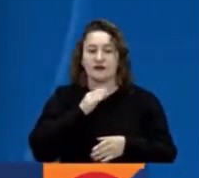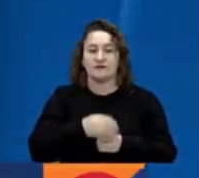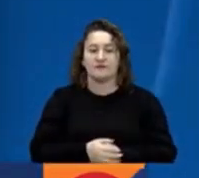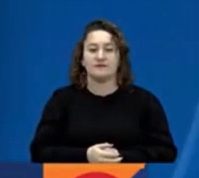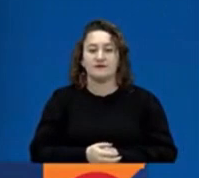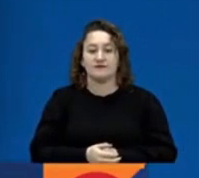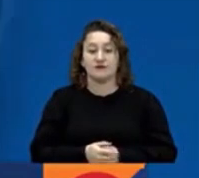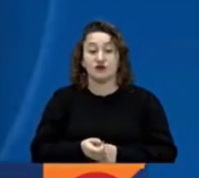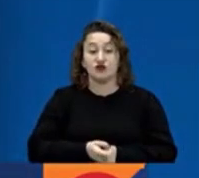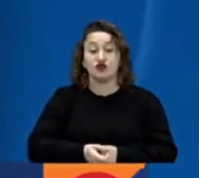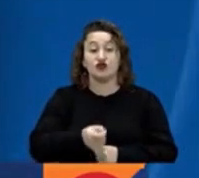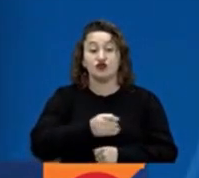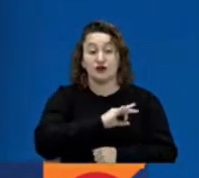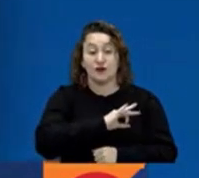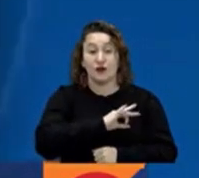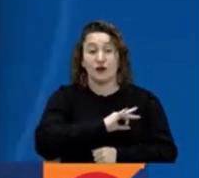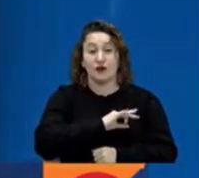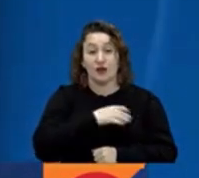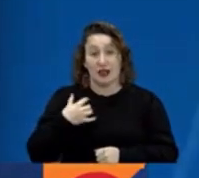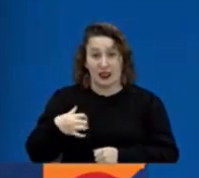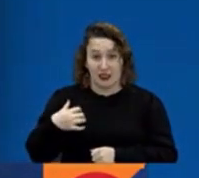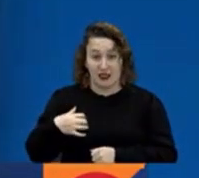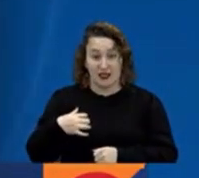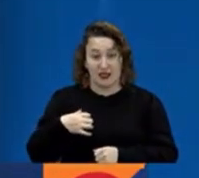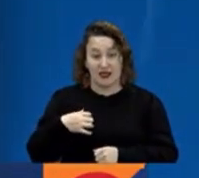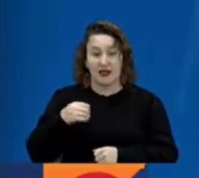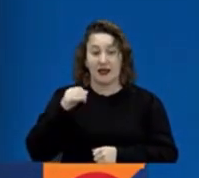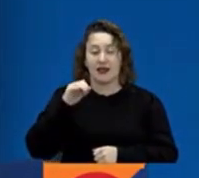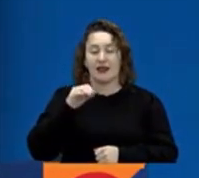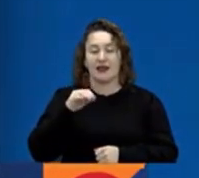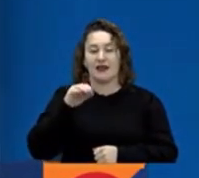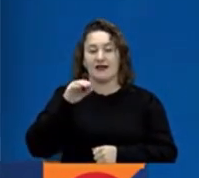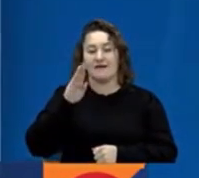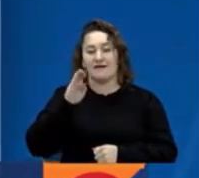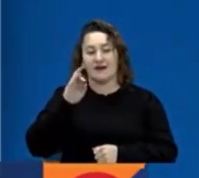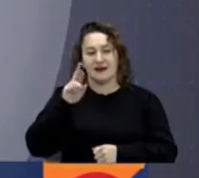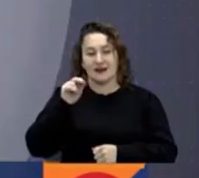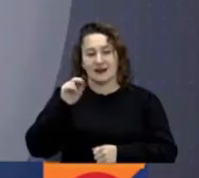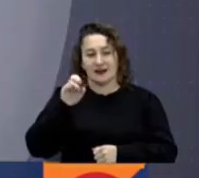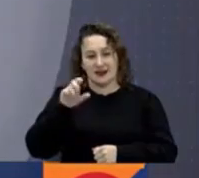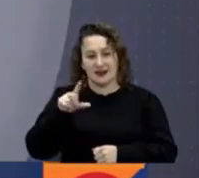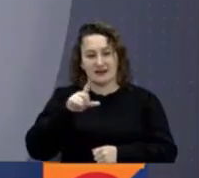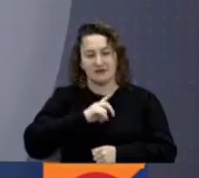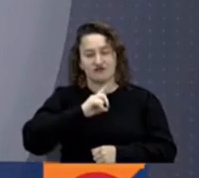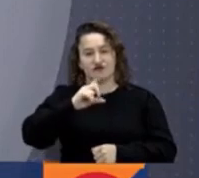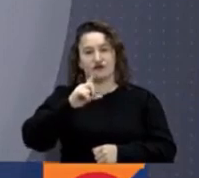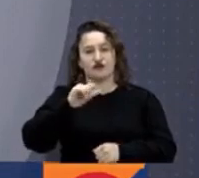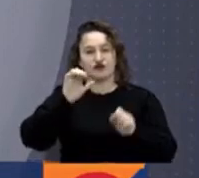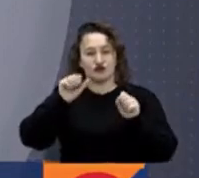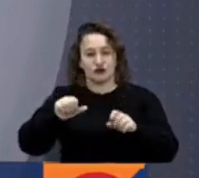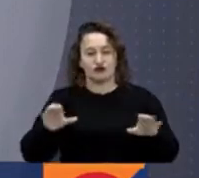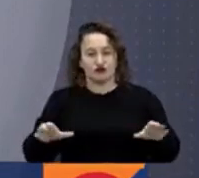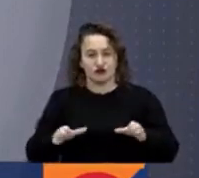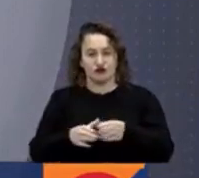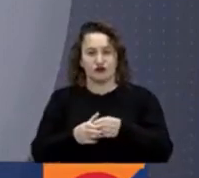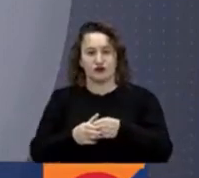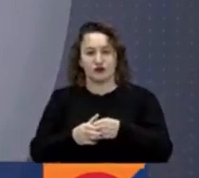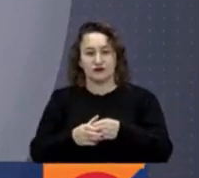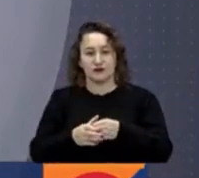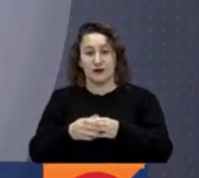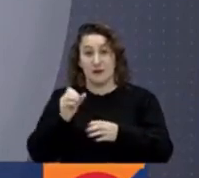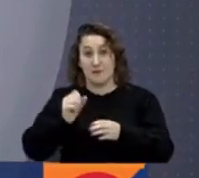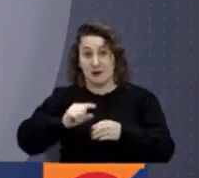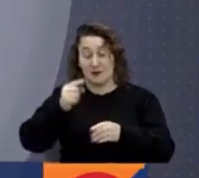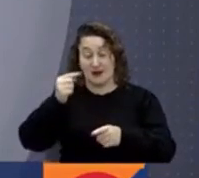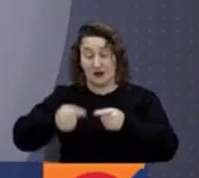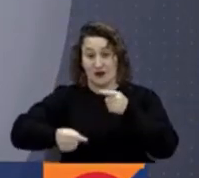comienza este sábado en Argentina y Egan Bernal es protagonista. El zipaquireño liderará a la escuadra inglesa en la primera competencia del